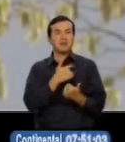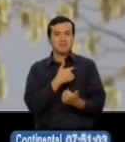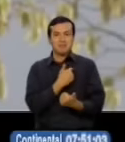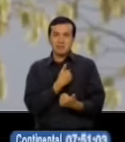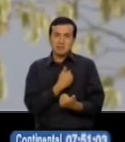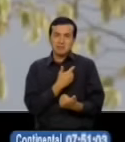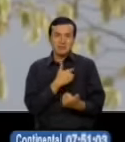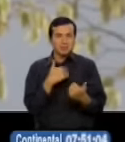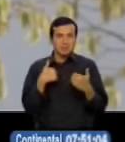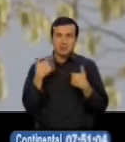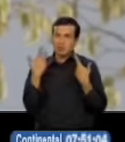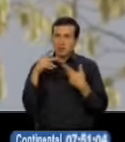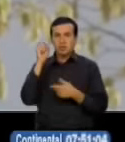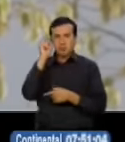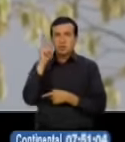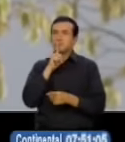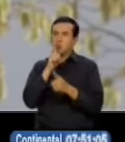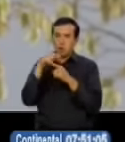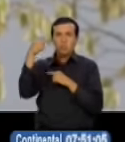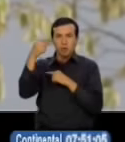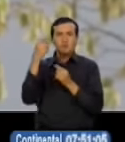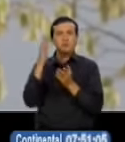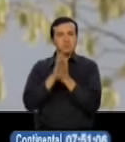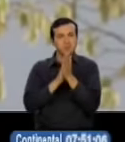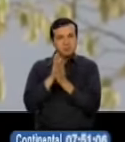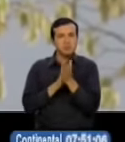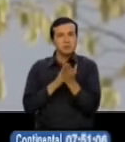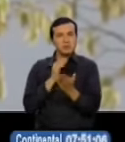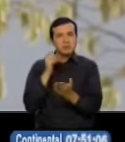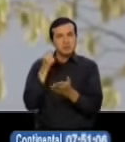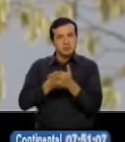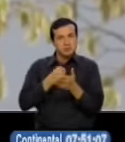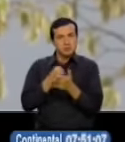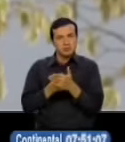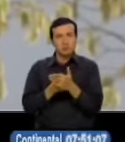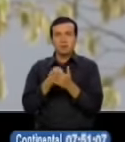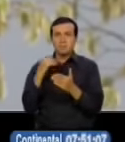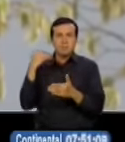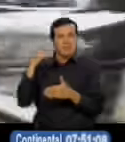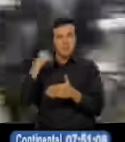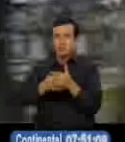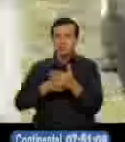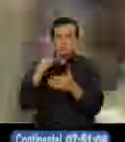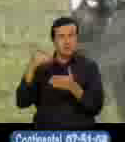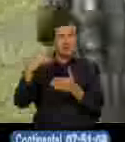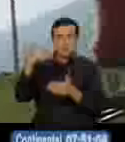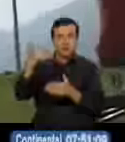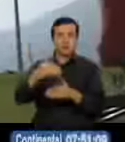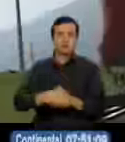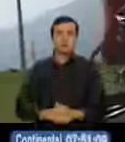contigo mismo y dices, ok, que se venga el próximo. Entonces siempre es como que superarte.